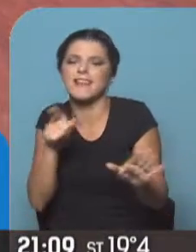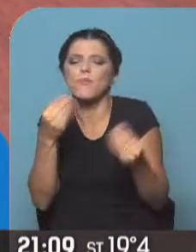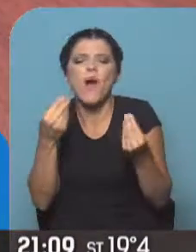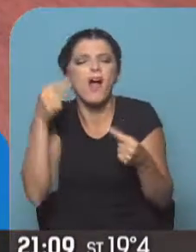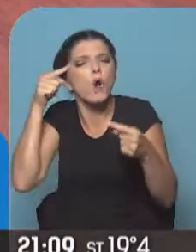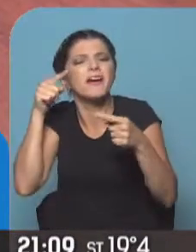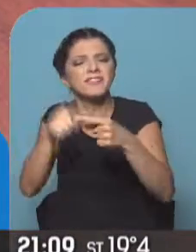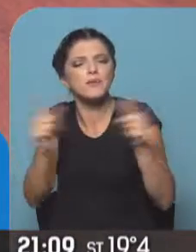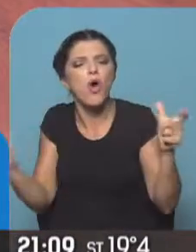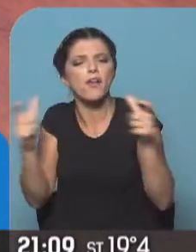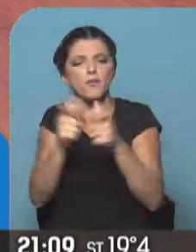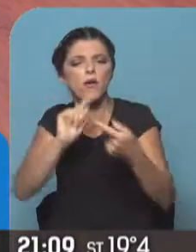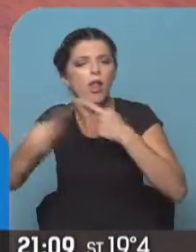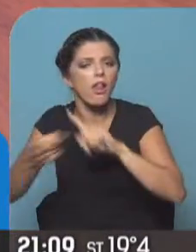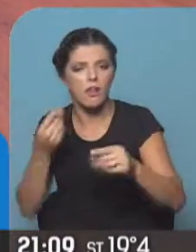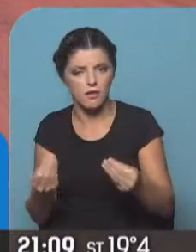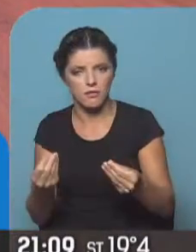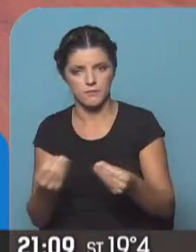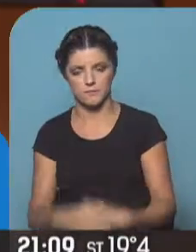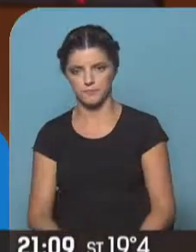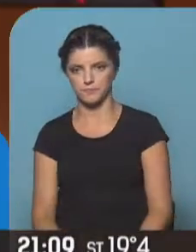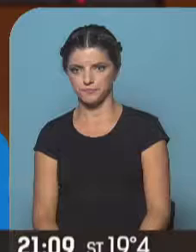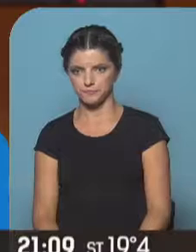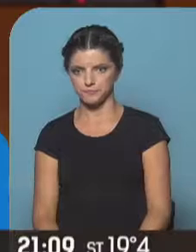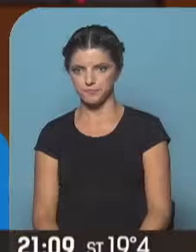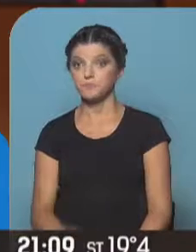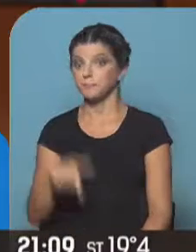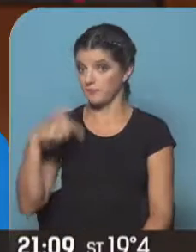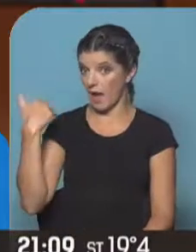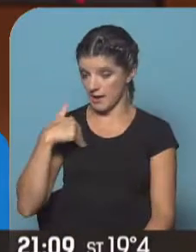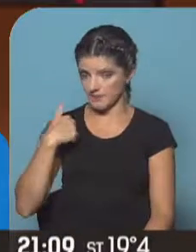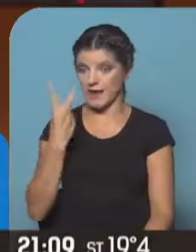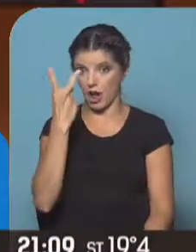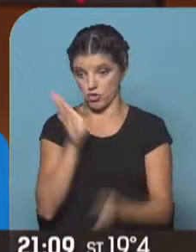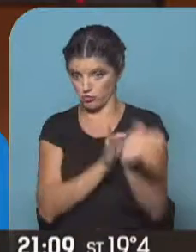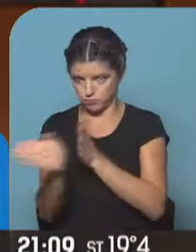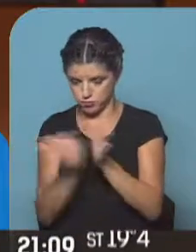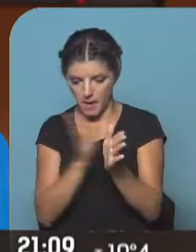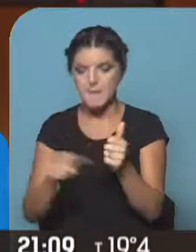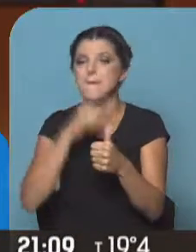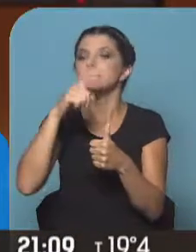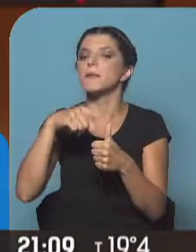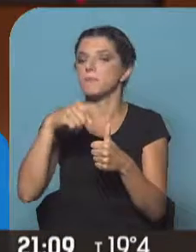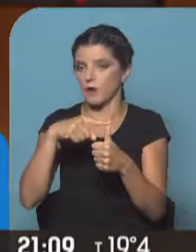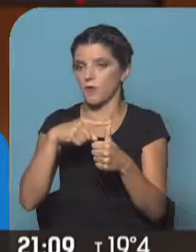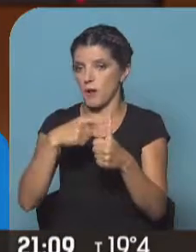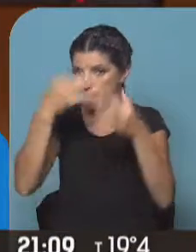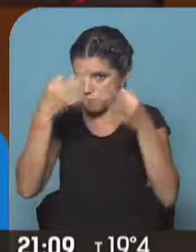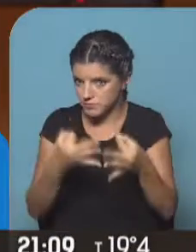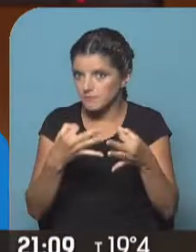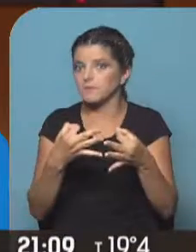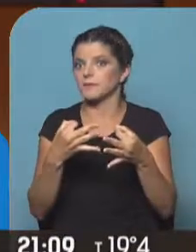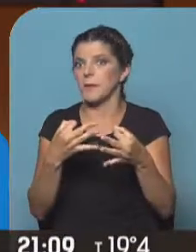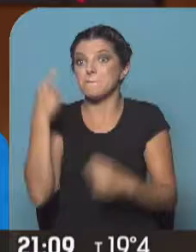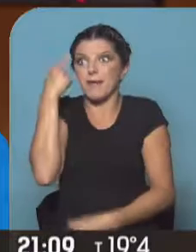qué es lo que se puede lograr o no en esta reunión? Mire, para la Argentina hay dos niveles de análisis. El primero es el formal, el hecho que haya